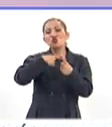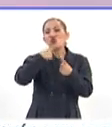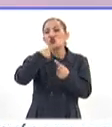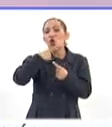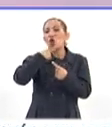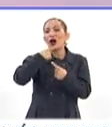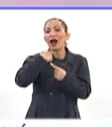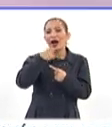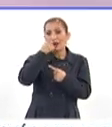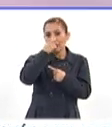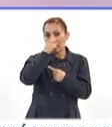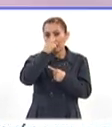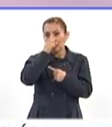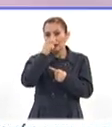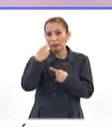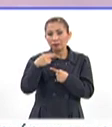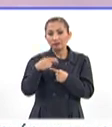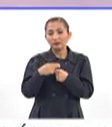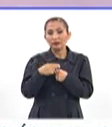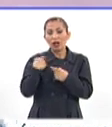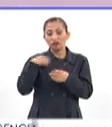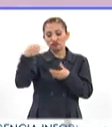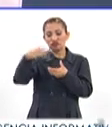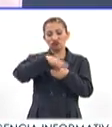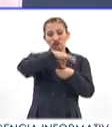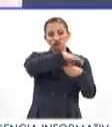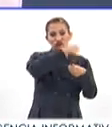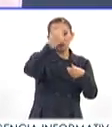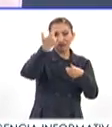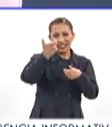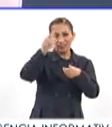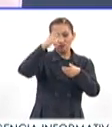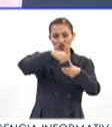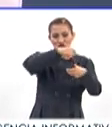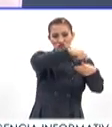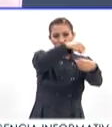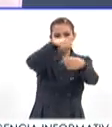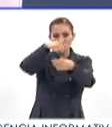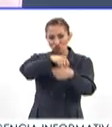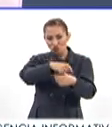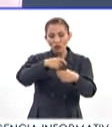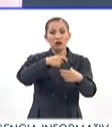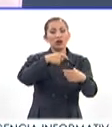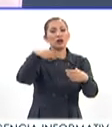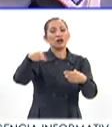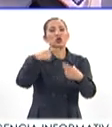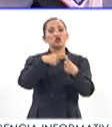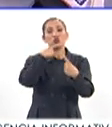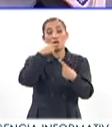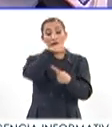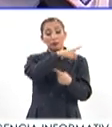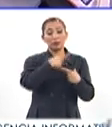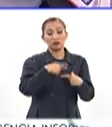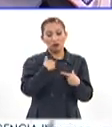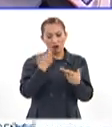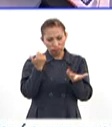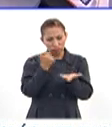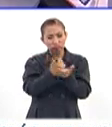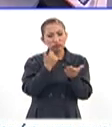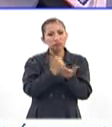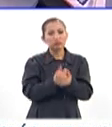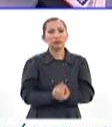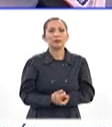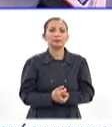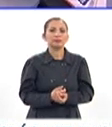Roja, ¿cuál es el nombre? Para cuando, las colectas nacionales de la Cruz Roja, pues también que la ciudadanía se sume a